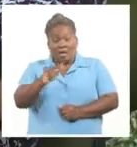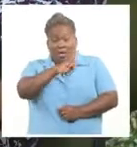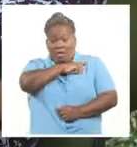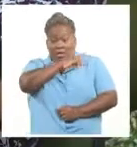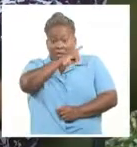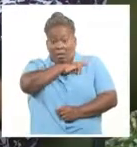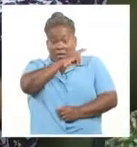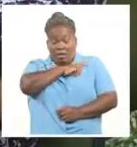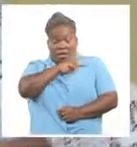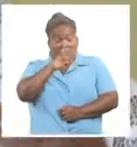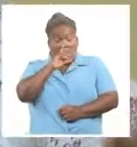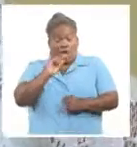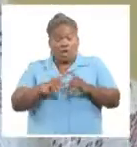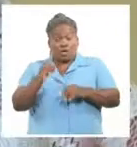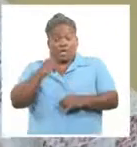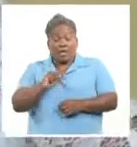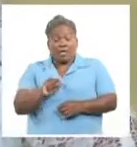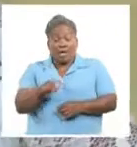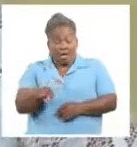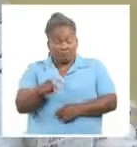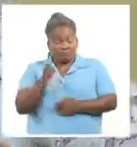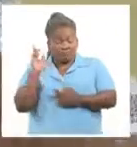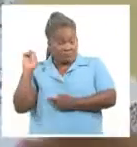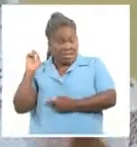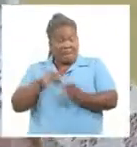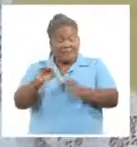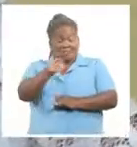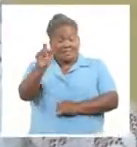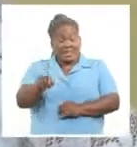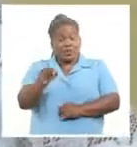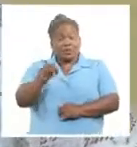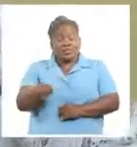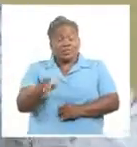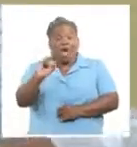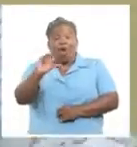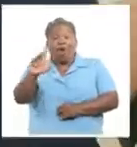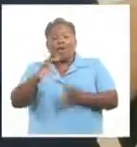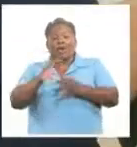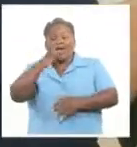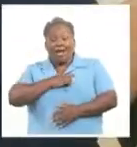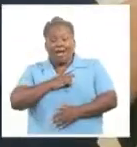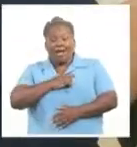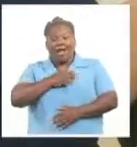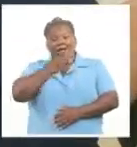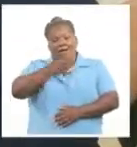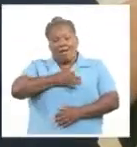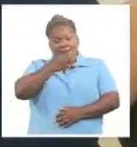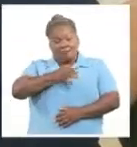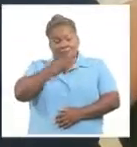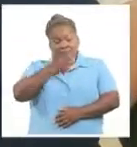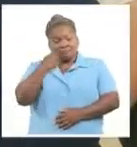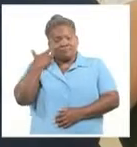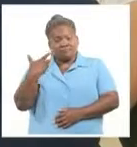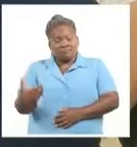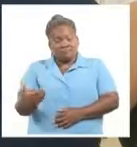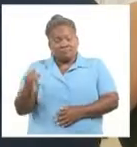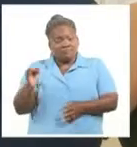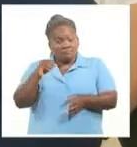de Notarías y Registros Públicos del Ministerio de Justicia, Olga Lidia Pérez Díaz, destacó la importancia de la inserción